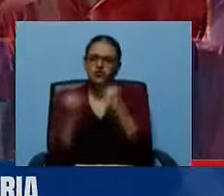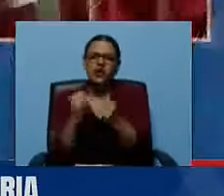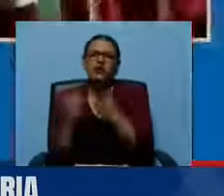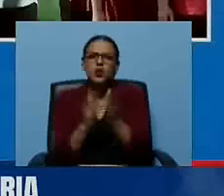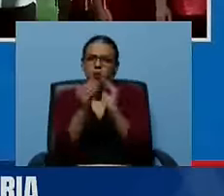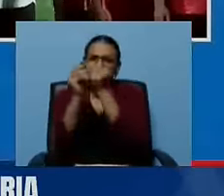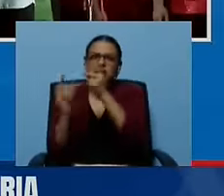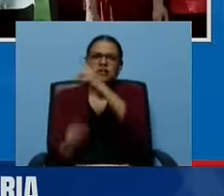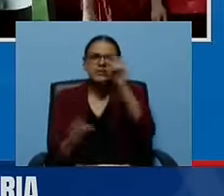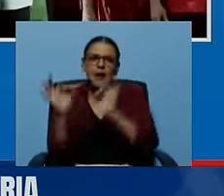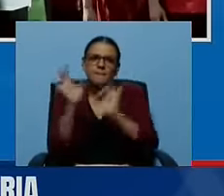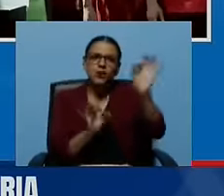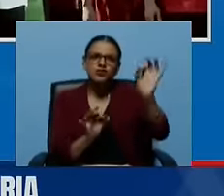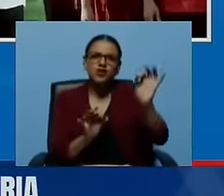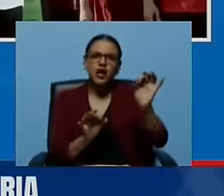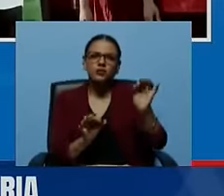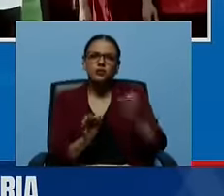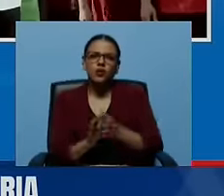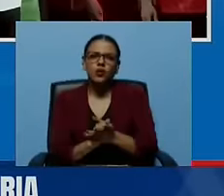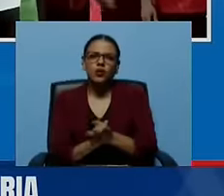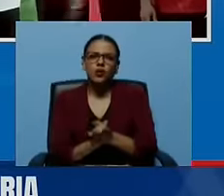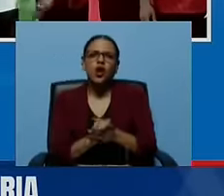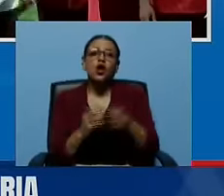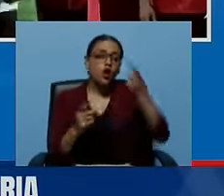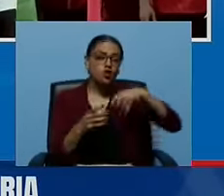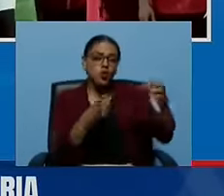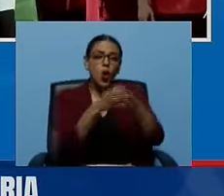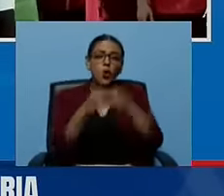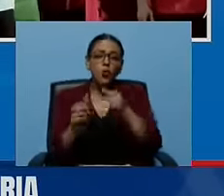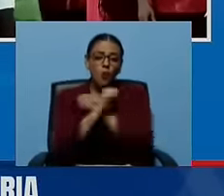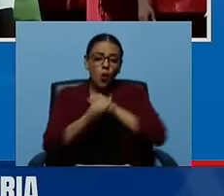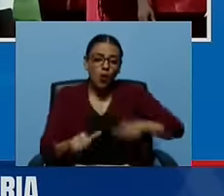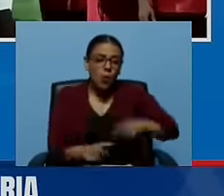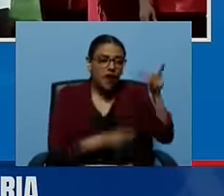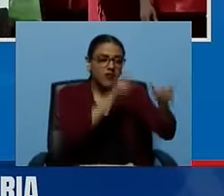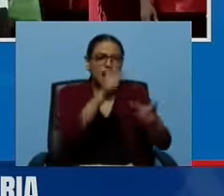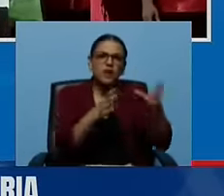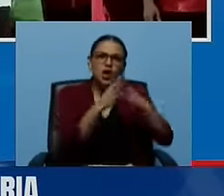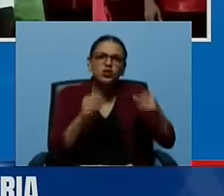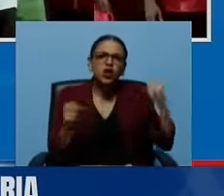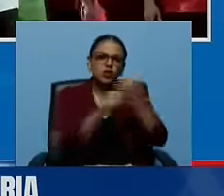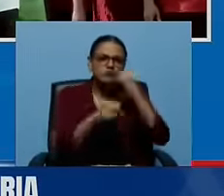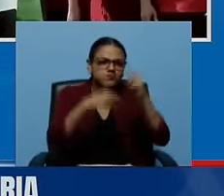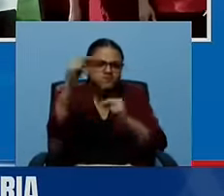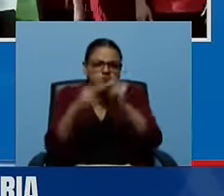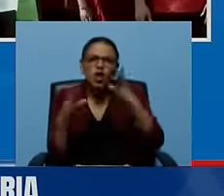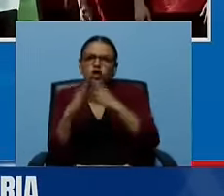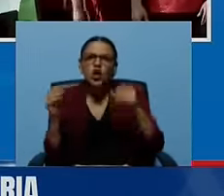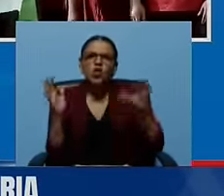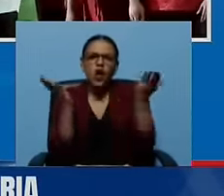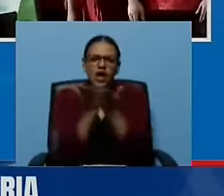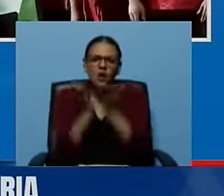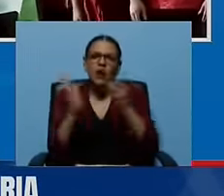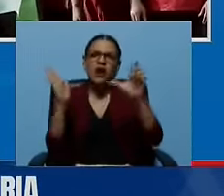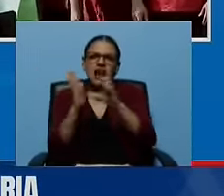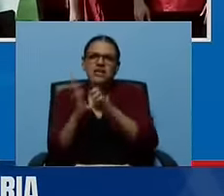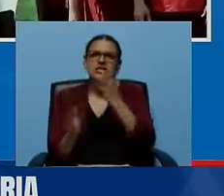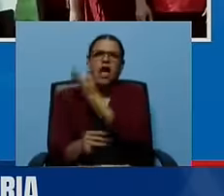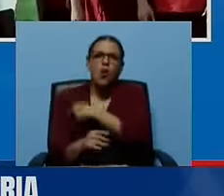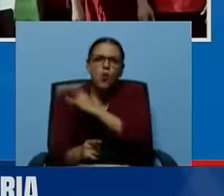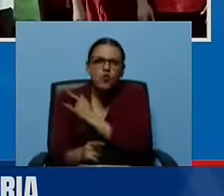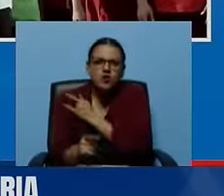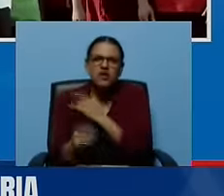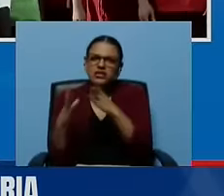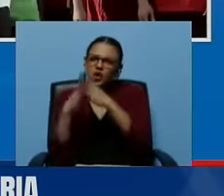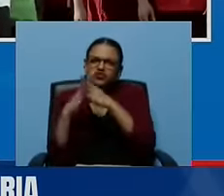el 100% con las bricomiles, todas las escuelas, todos los liceos, todas las universidades.